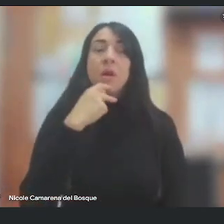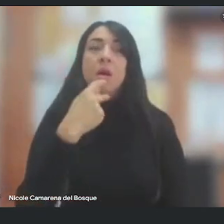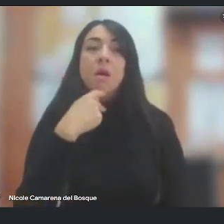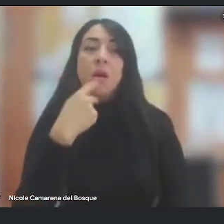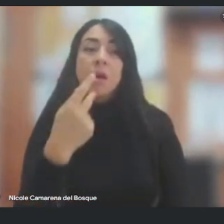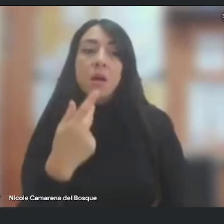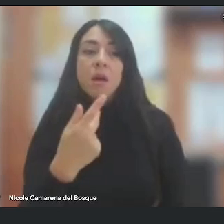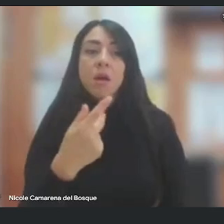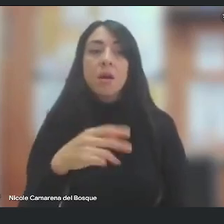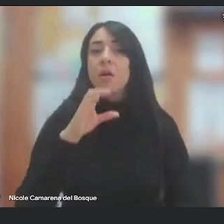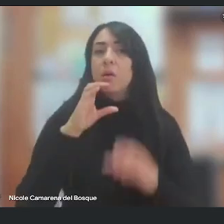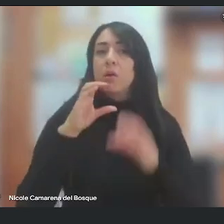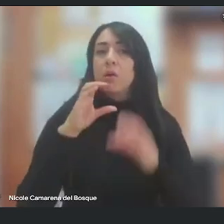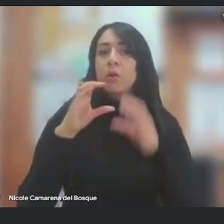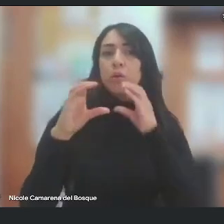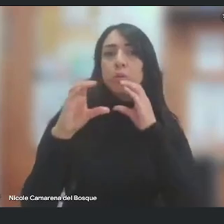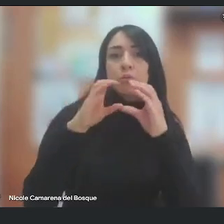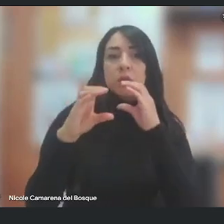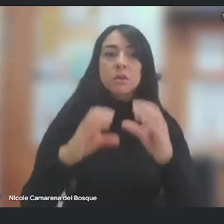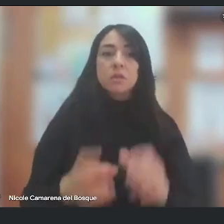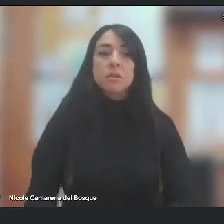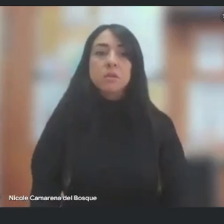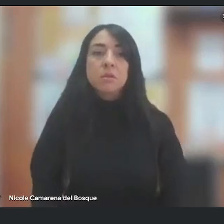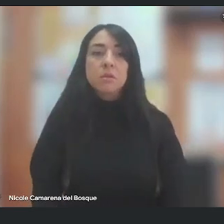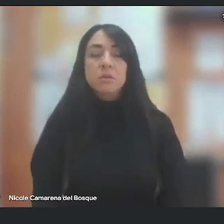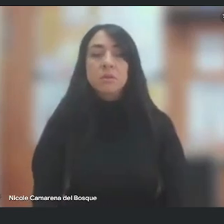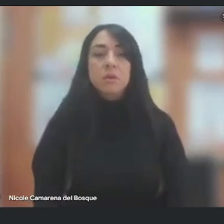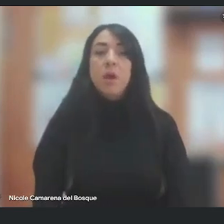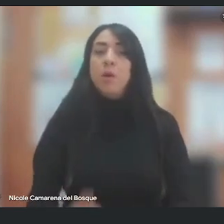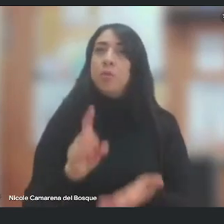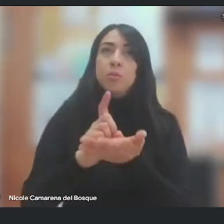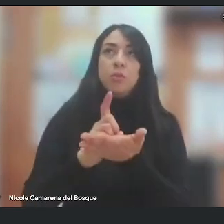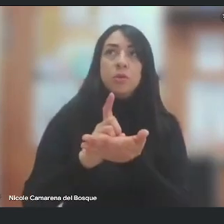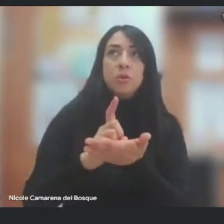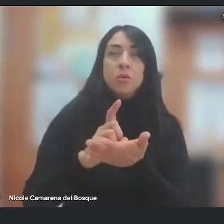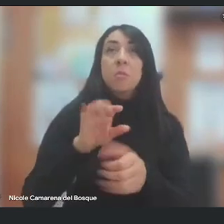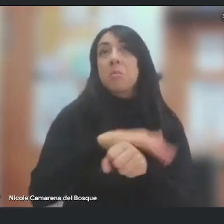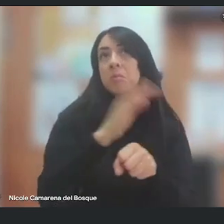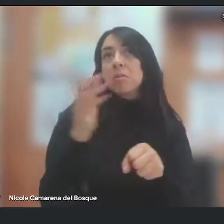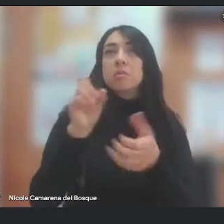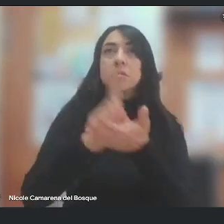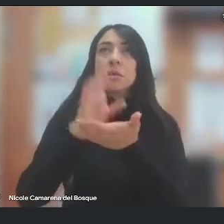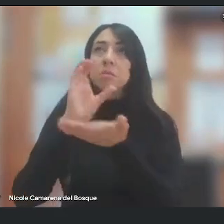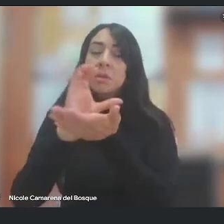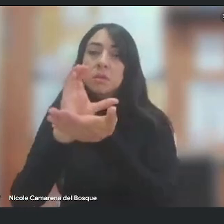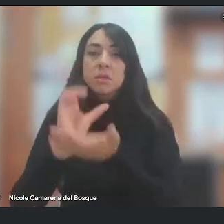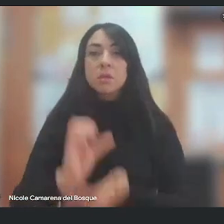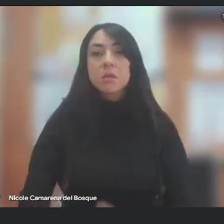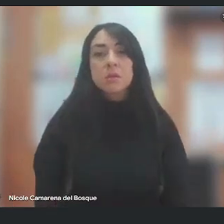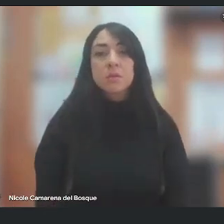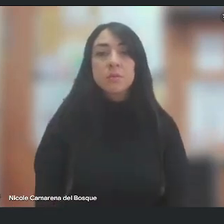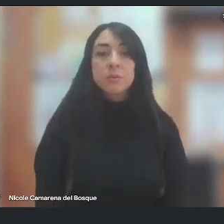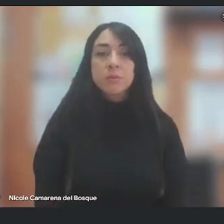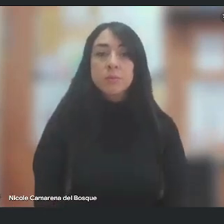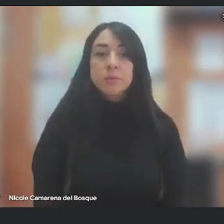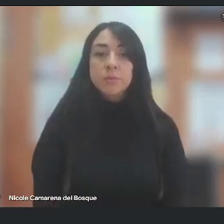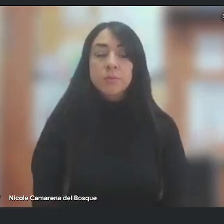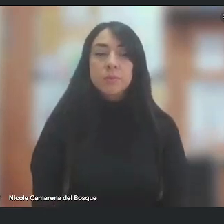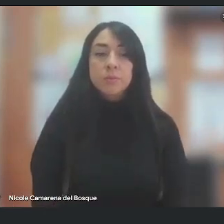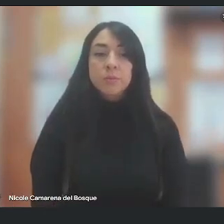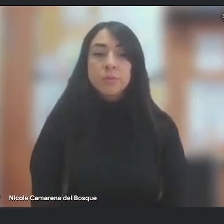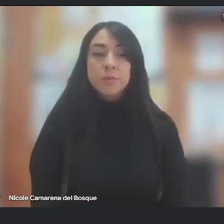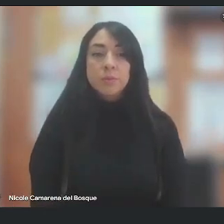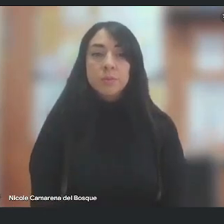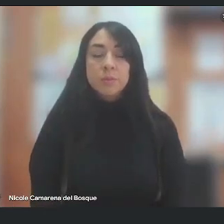infantilismo o a la falta de interés sexual, sino a factores relacionados con la estrecha dependencia y sumisión